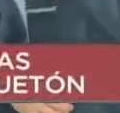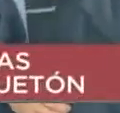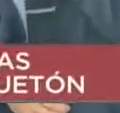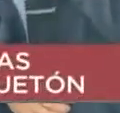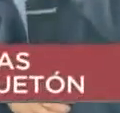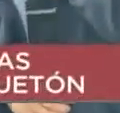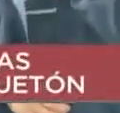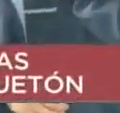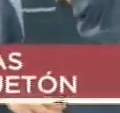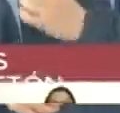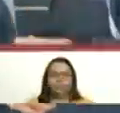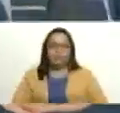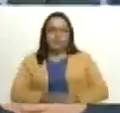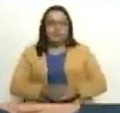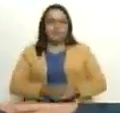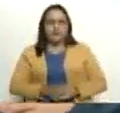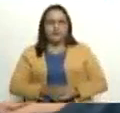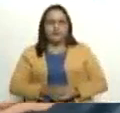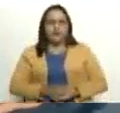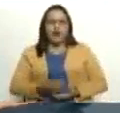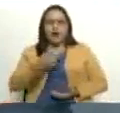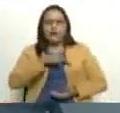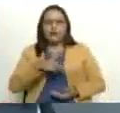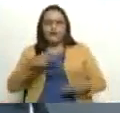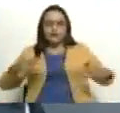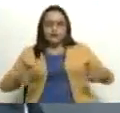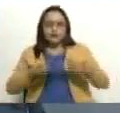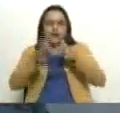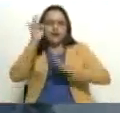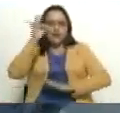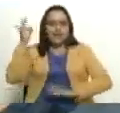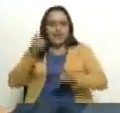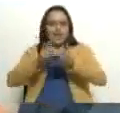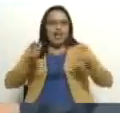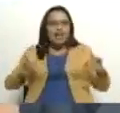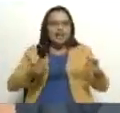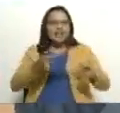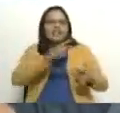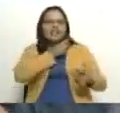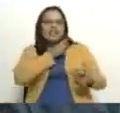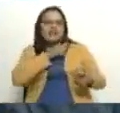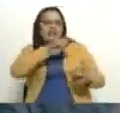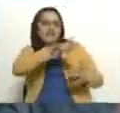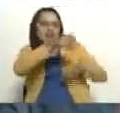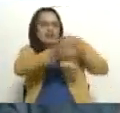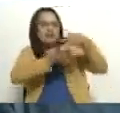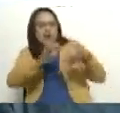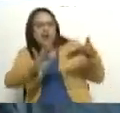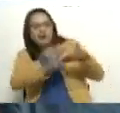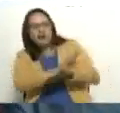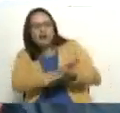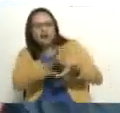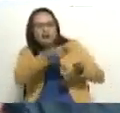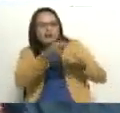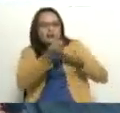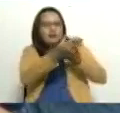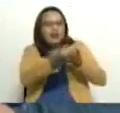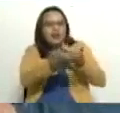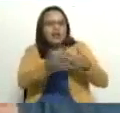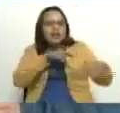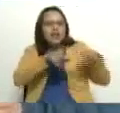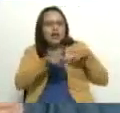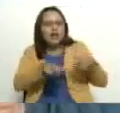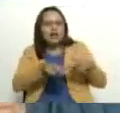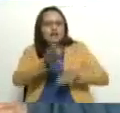Nos encontramos con el fiscal general de la República, Tarek William Saab. Fiscal, este pronunciamiento que se hace en favor de sus declaraciones con respecto al reggaetón